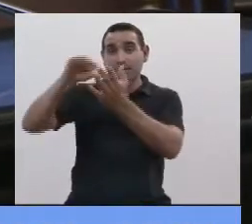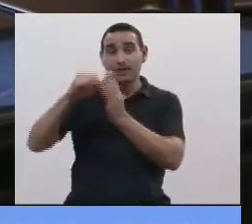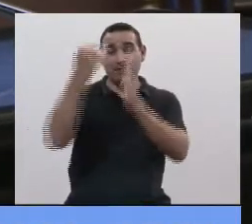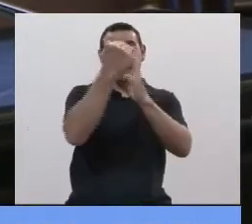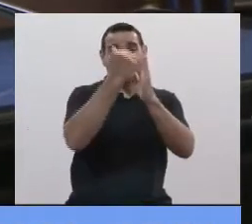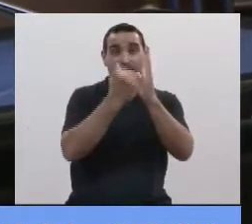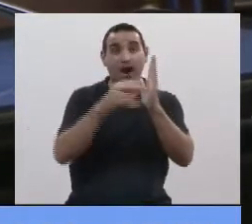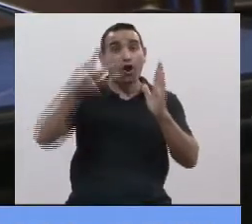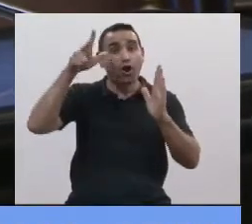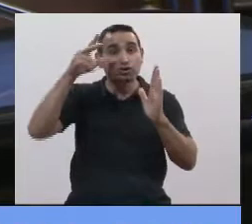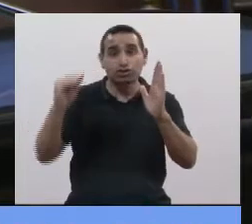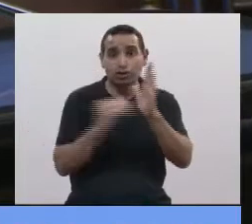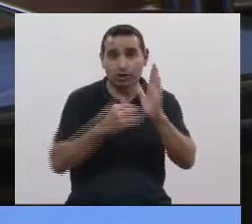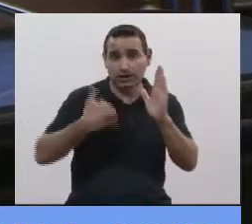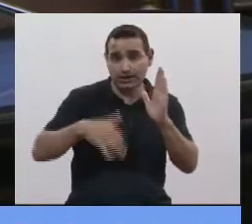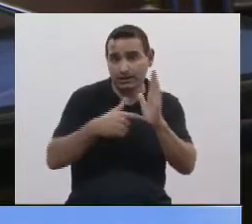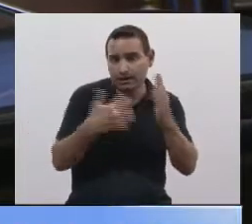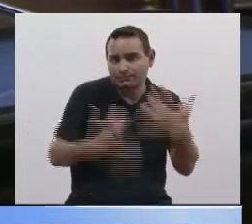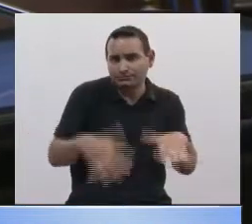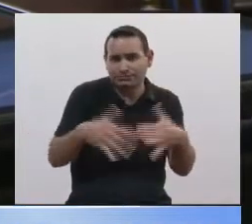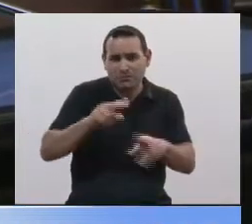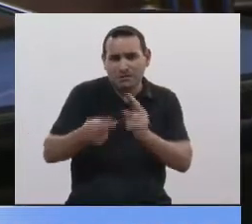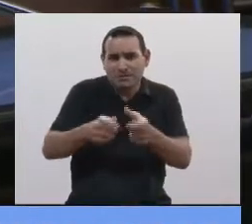de habitantes. Creo que es altísimo